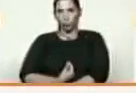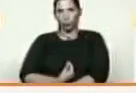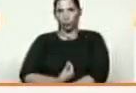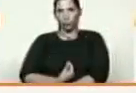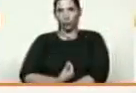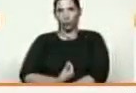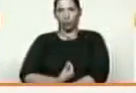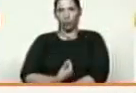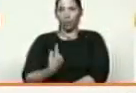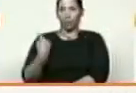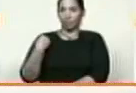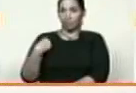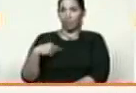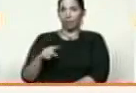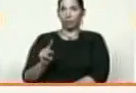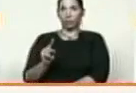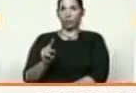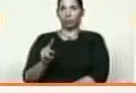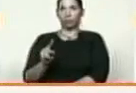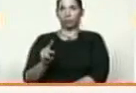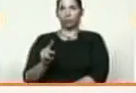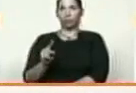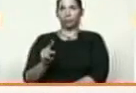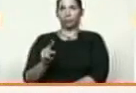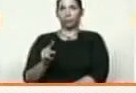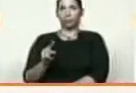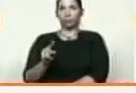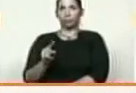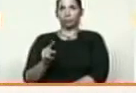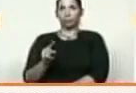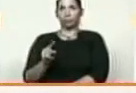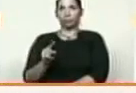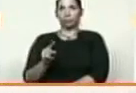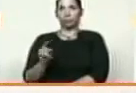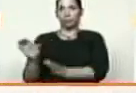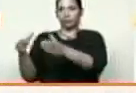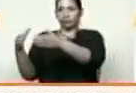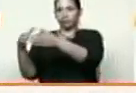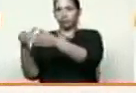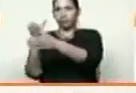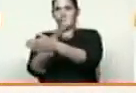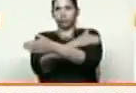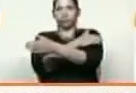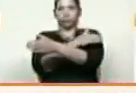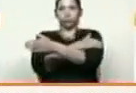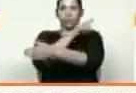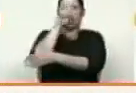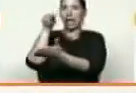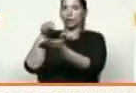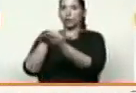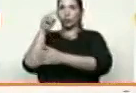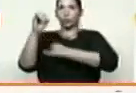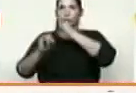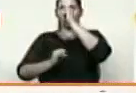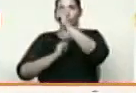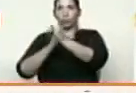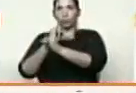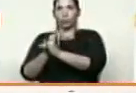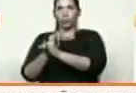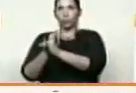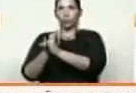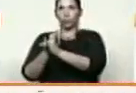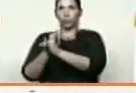que ceder a que la derecha nacional e internacional sí logra